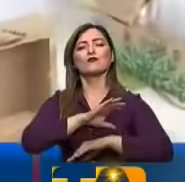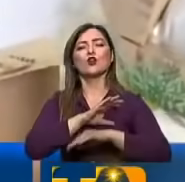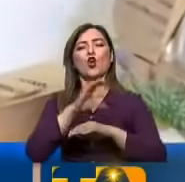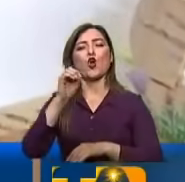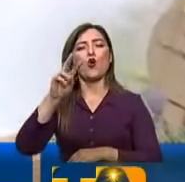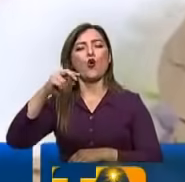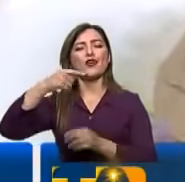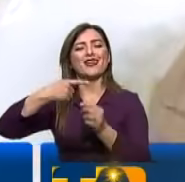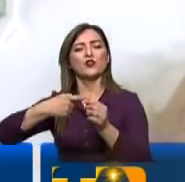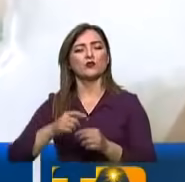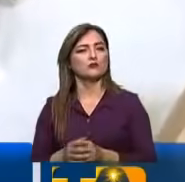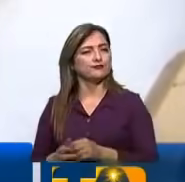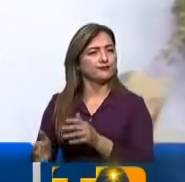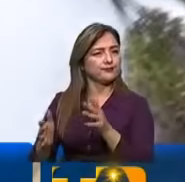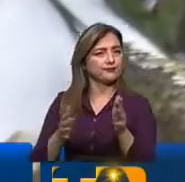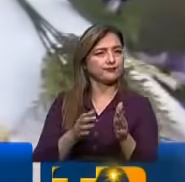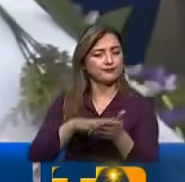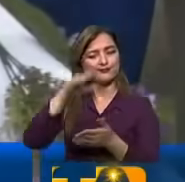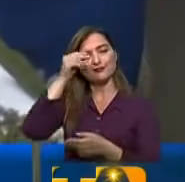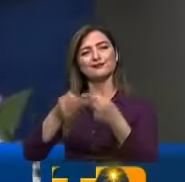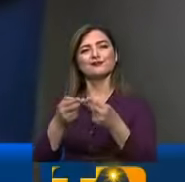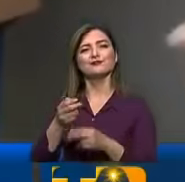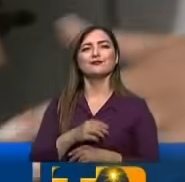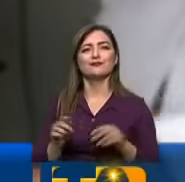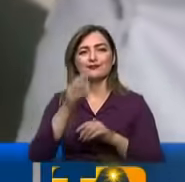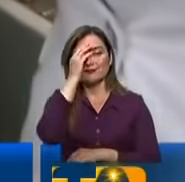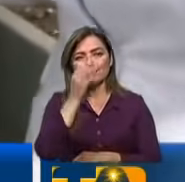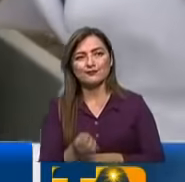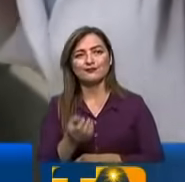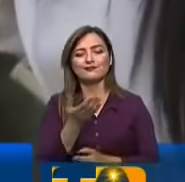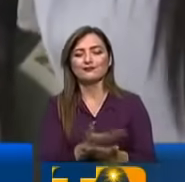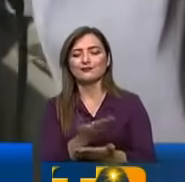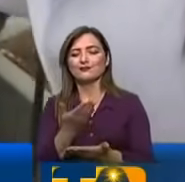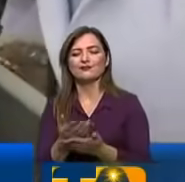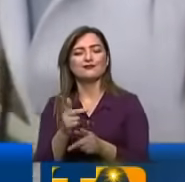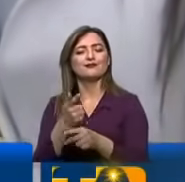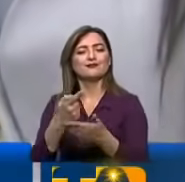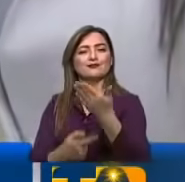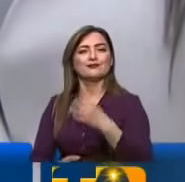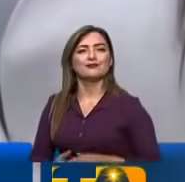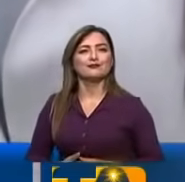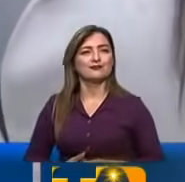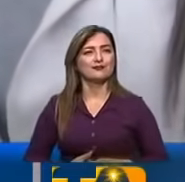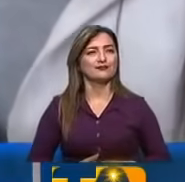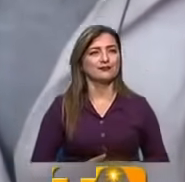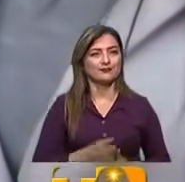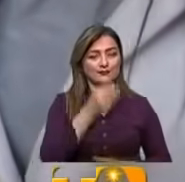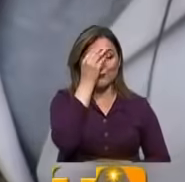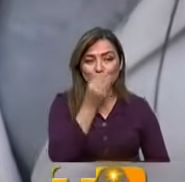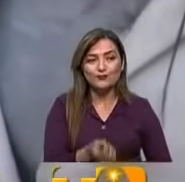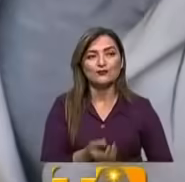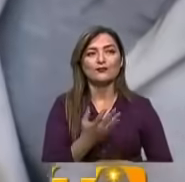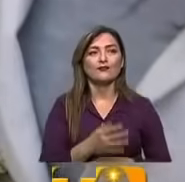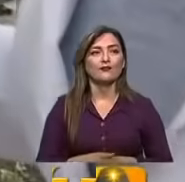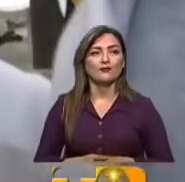este momento a acercarnos a donde una de las emprendedoras. Muy buenos días, coméntanos, ¿qué es lo que ofreces tú aquí? Buenos días,